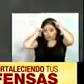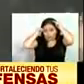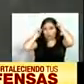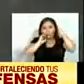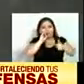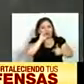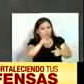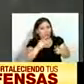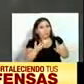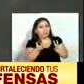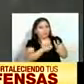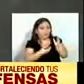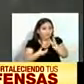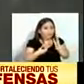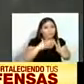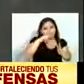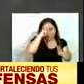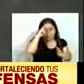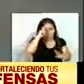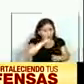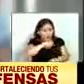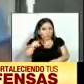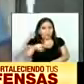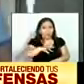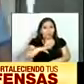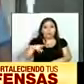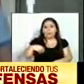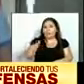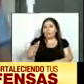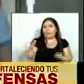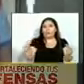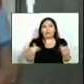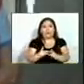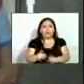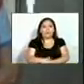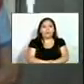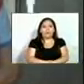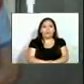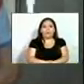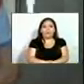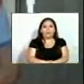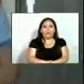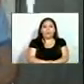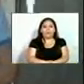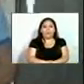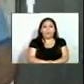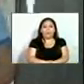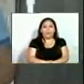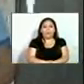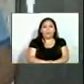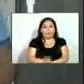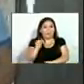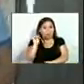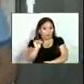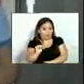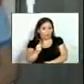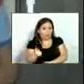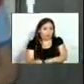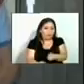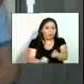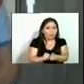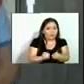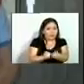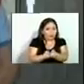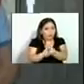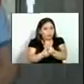aseguran Estar trabajando Con más familias En casos similares Estamos tratando De acompañarles ¿Verdad?